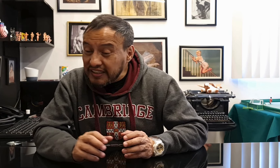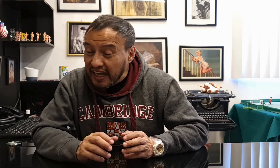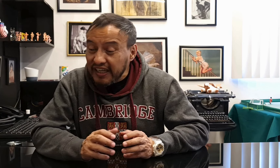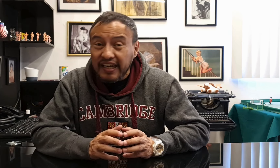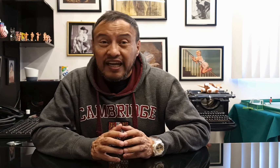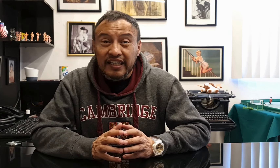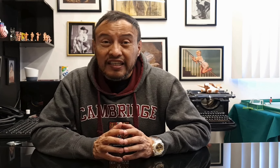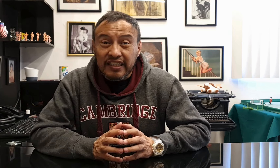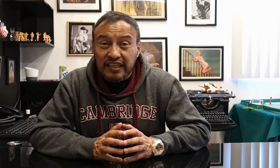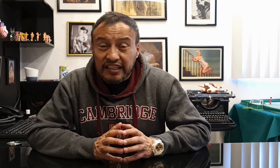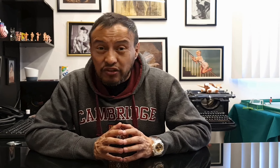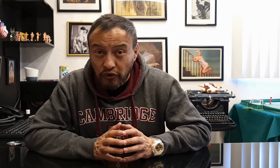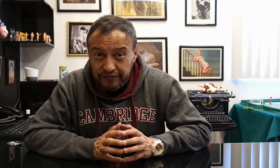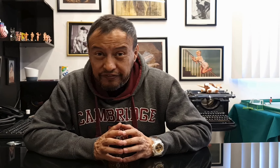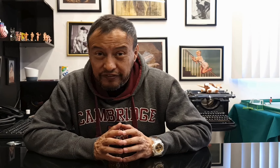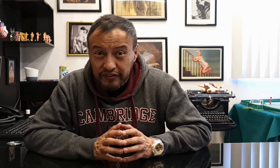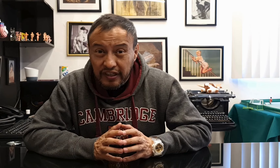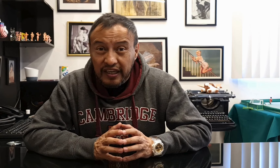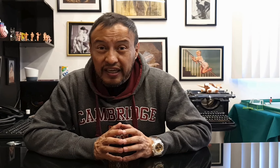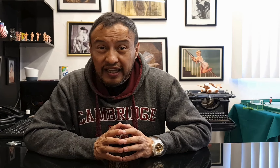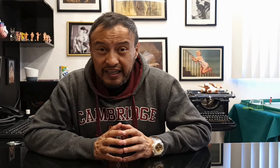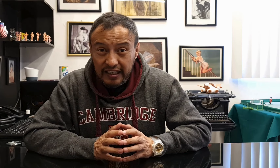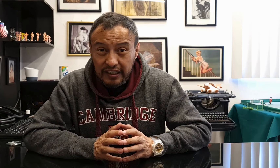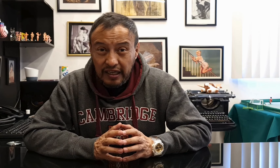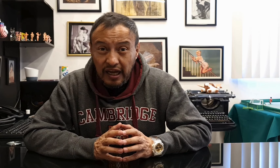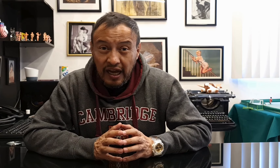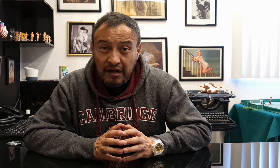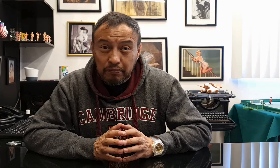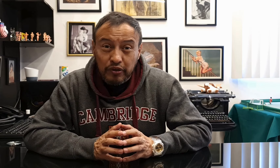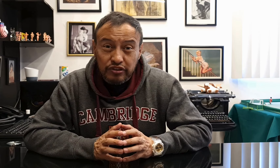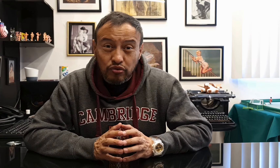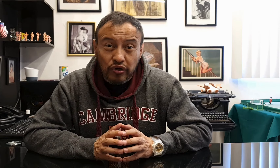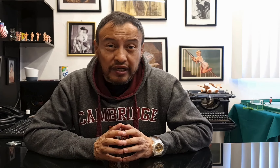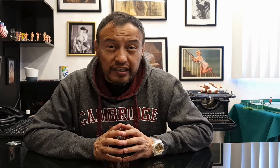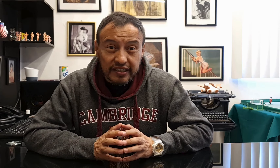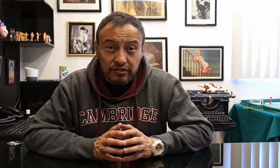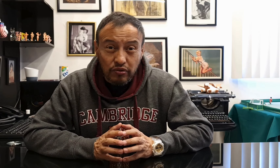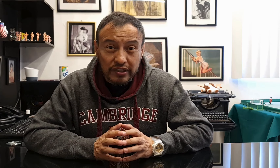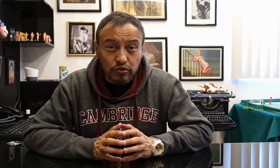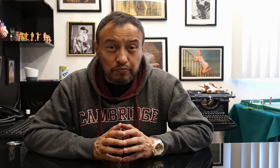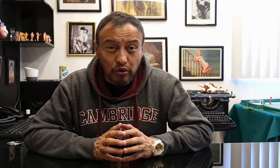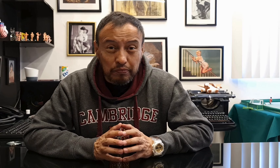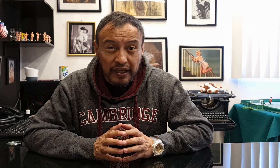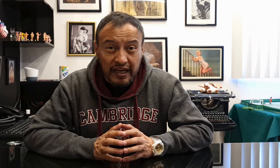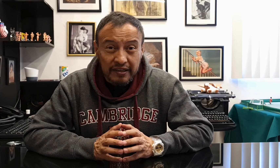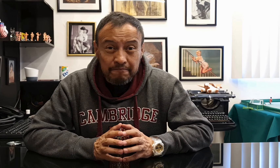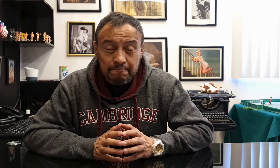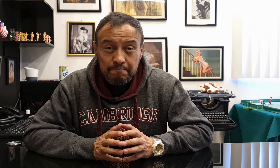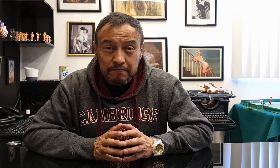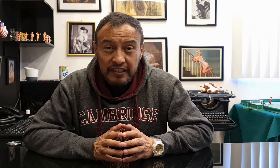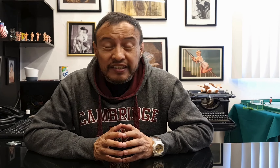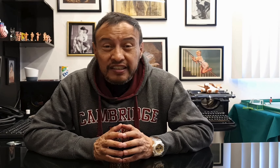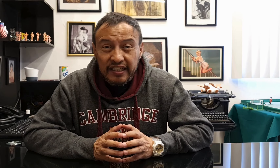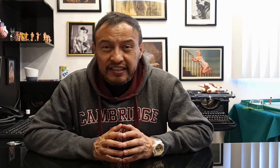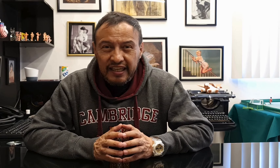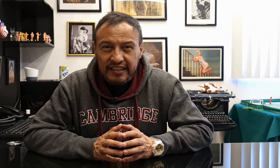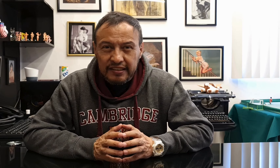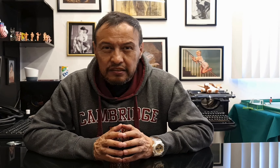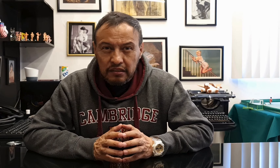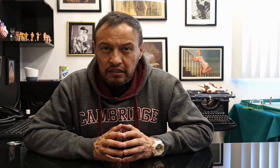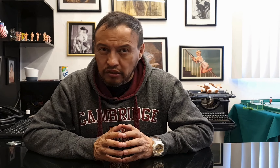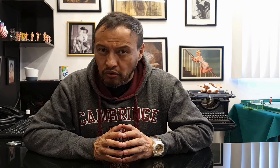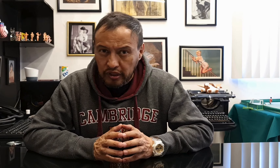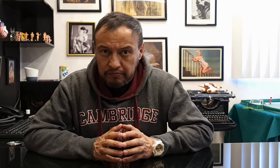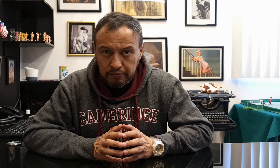con Natalia Kitroev, él ha puesto en riesgo a su propia